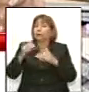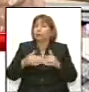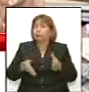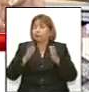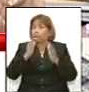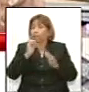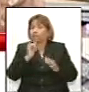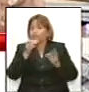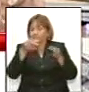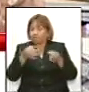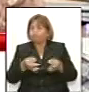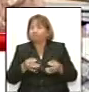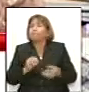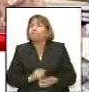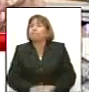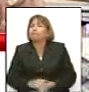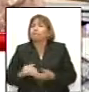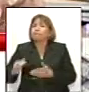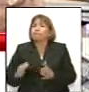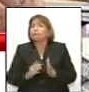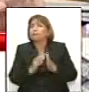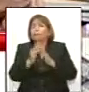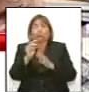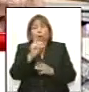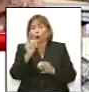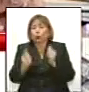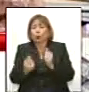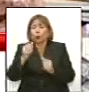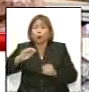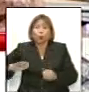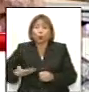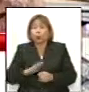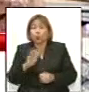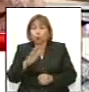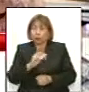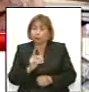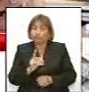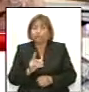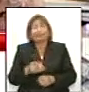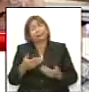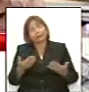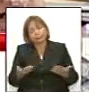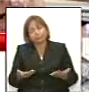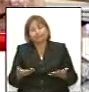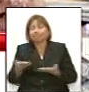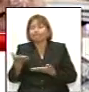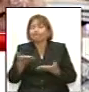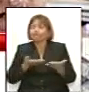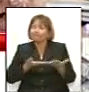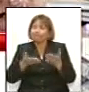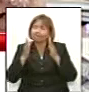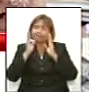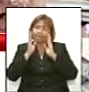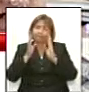y principalmente, ya si no son autopistas, la atención de los servicios